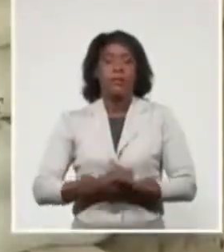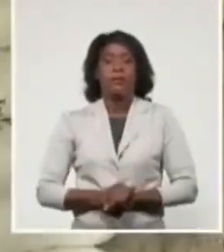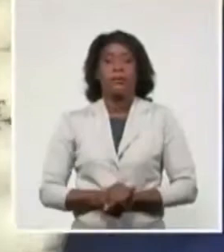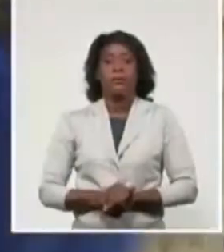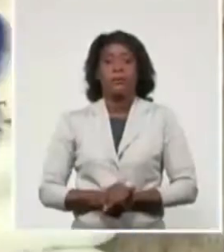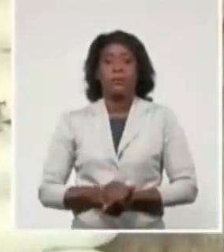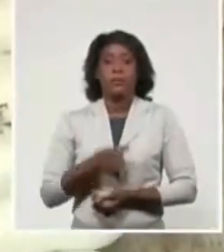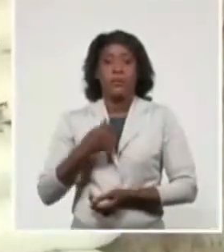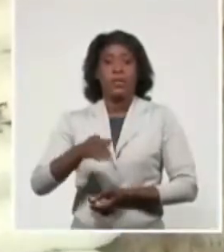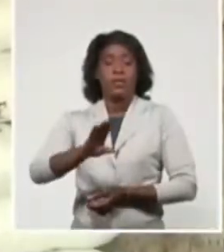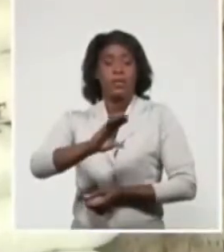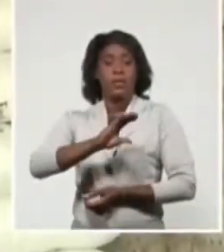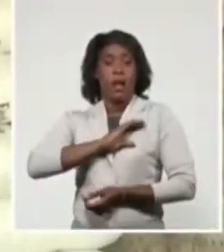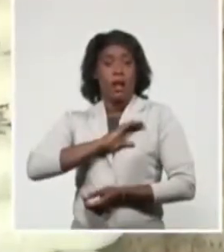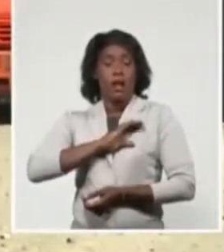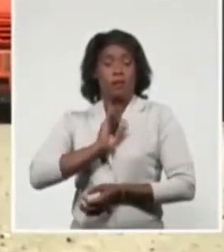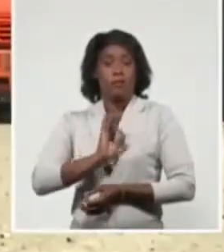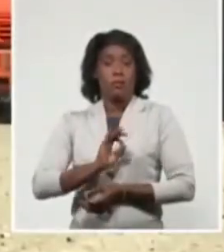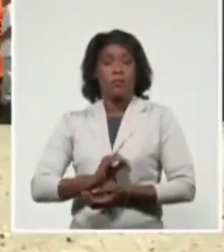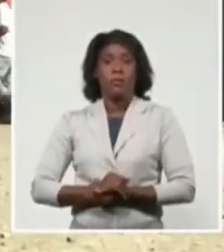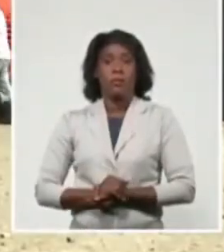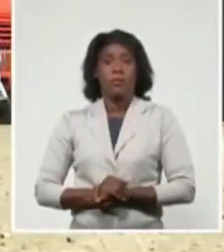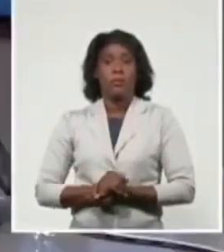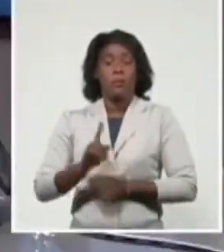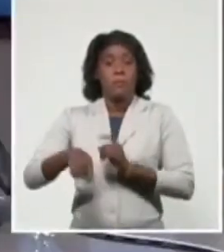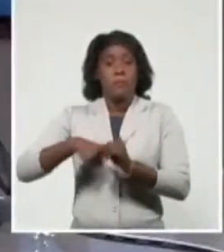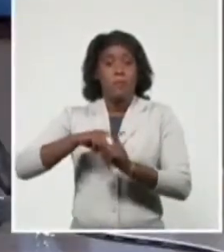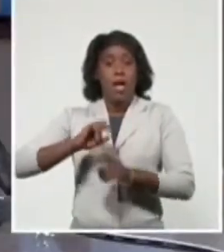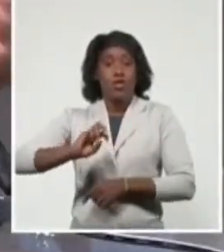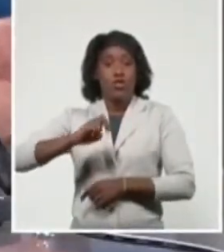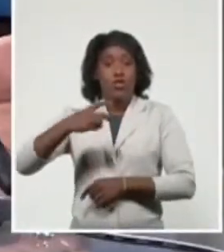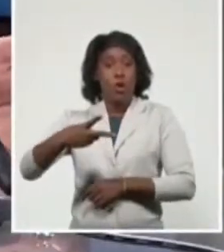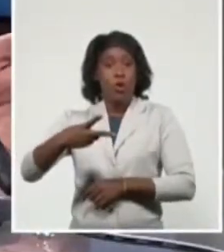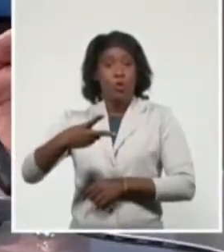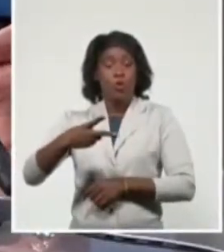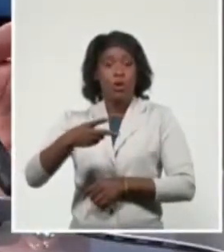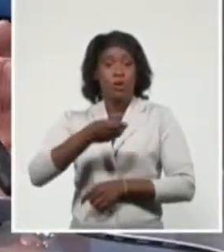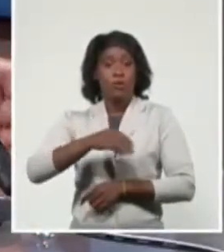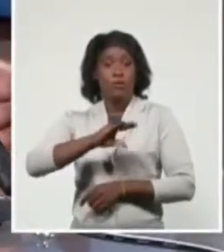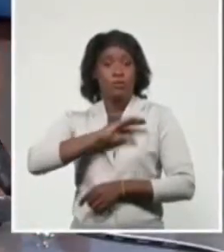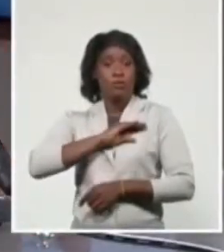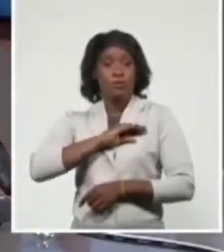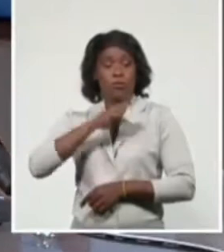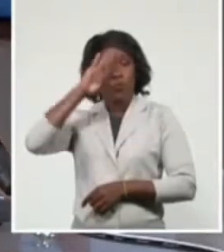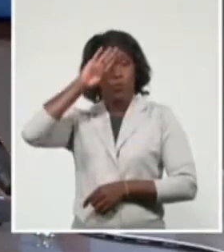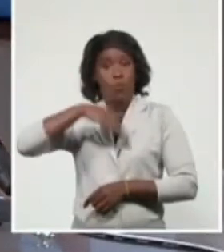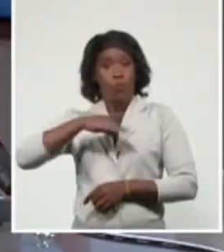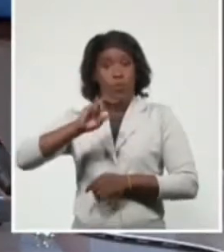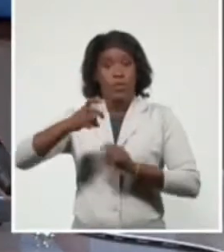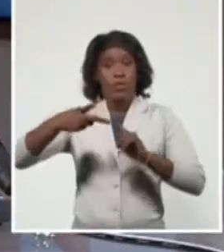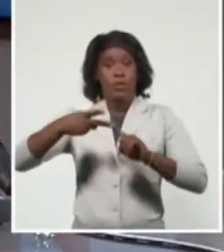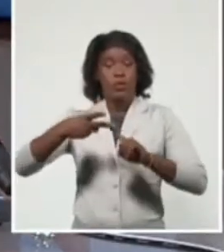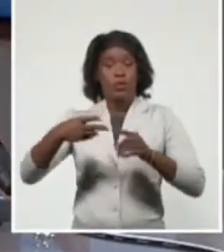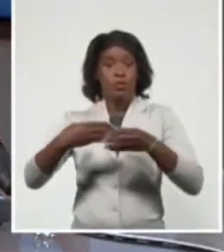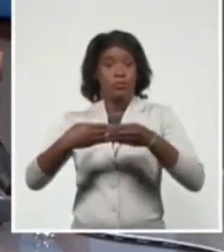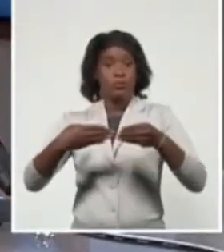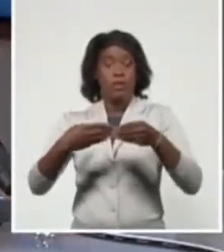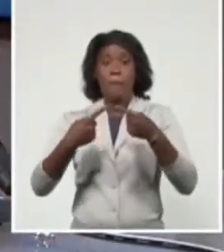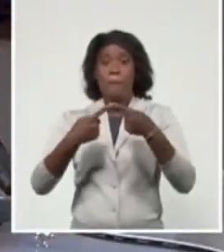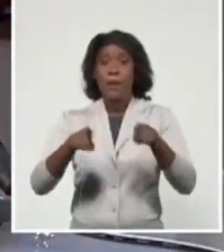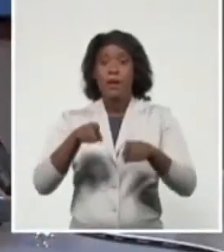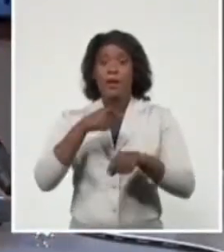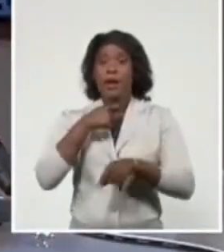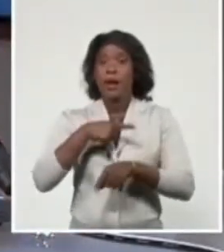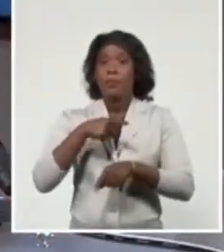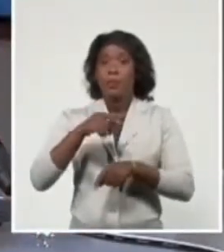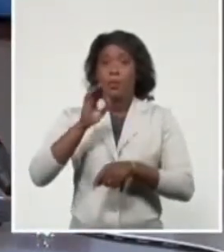un salario más los CUC y la nueva escala del salario no cubre todo